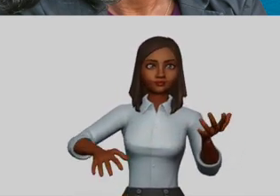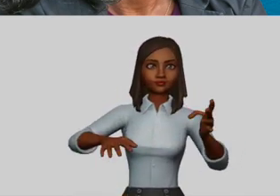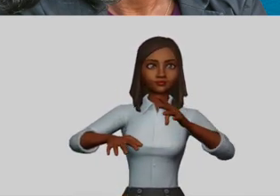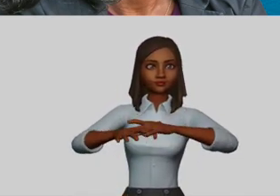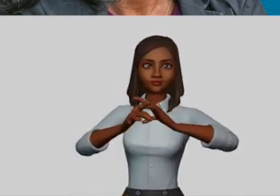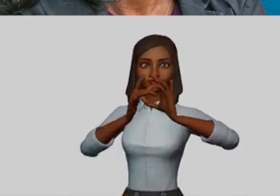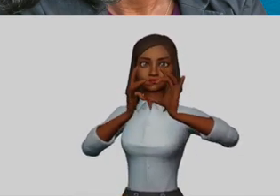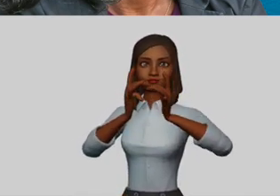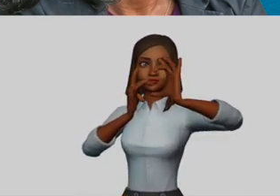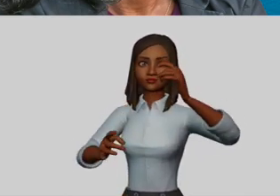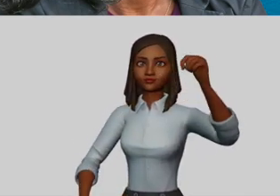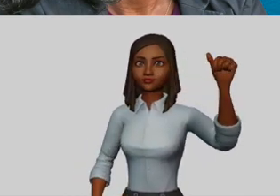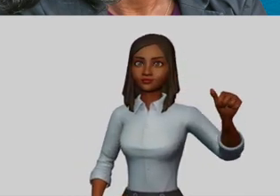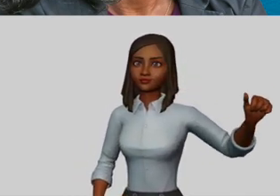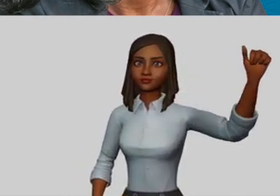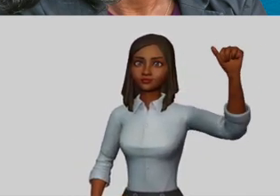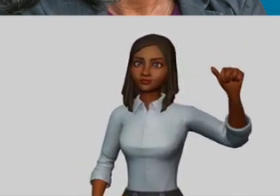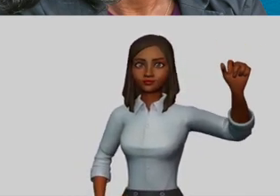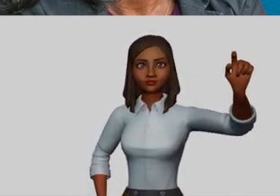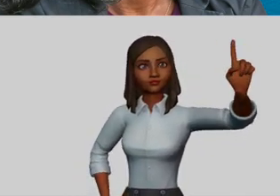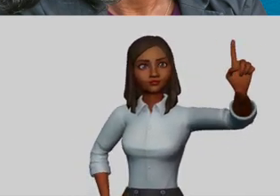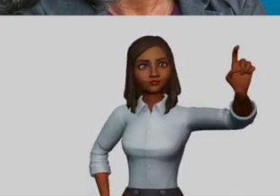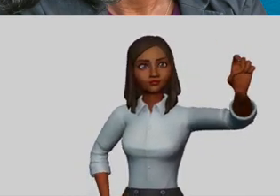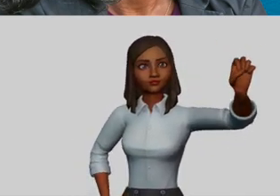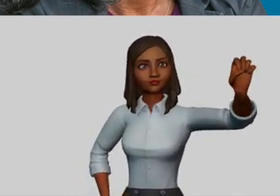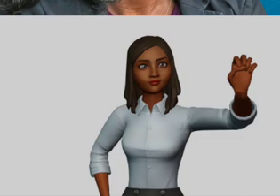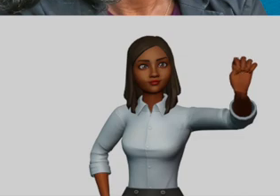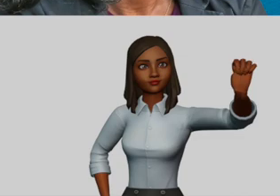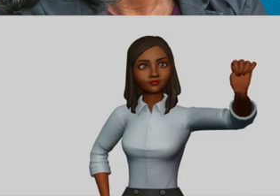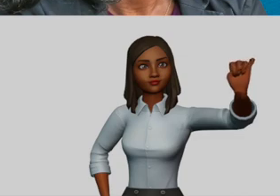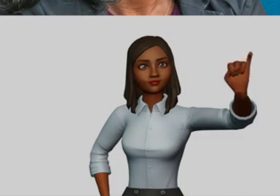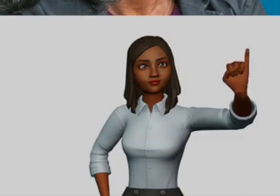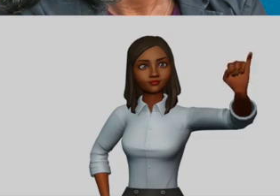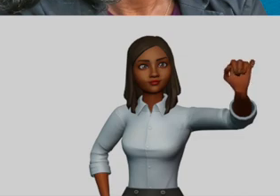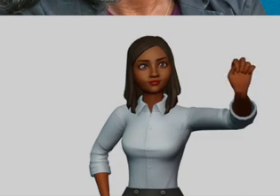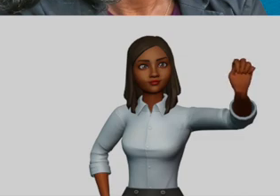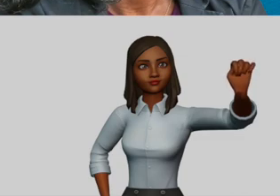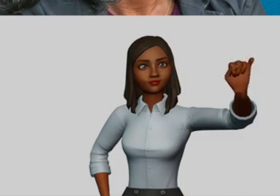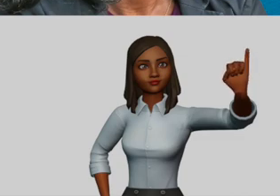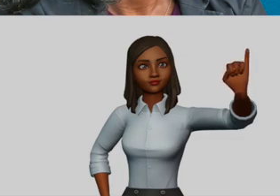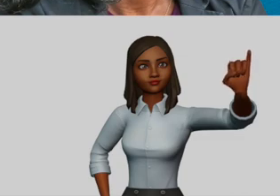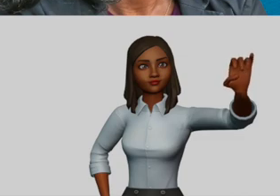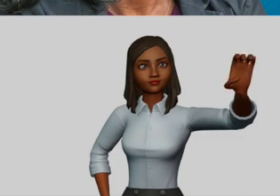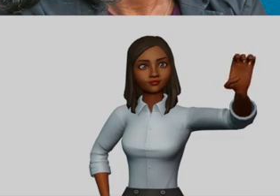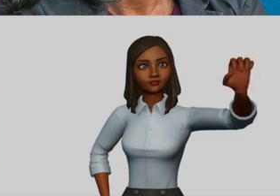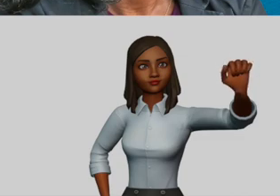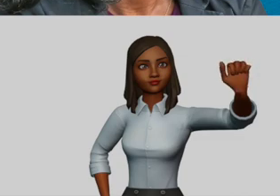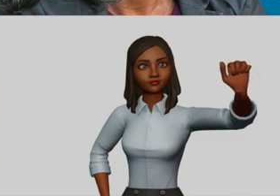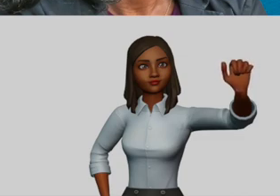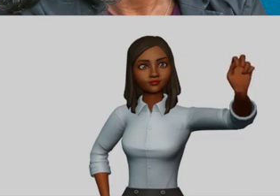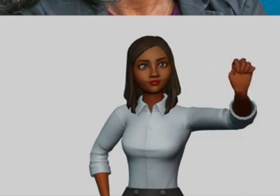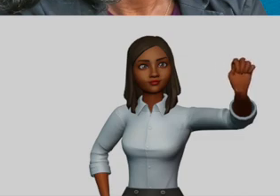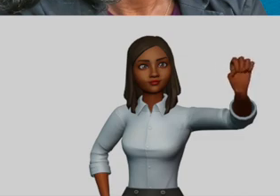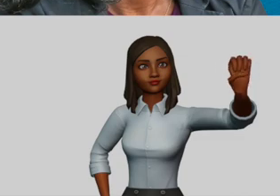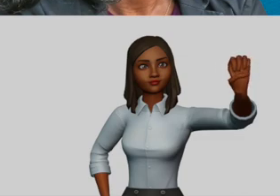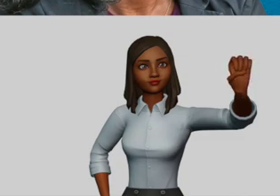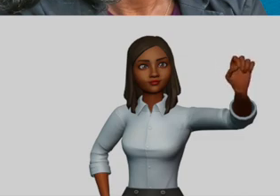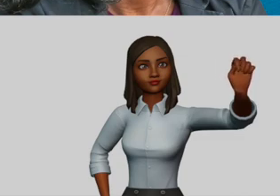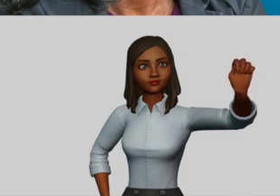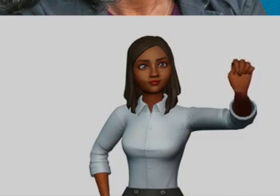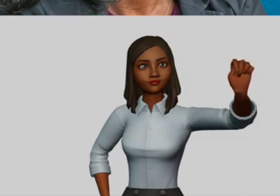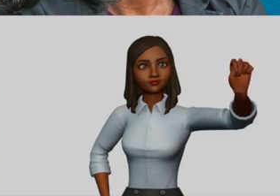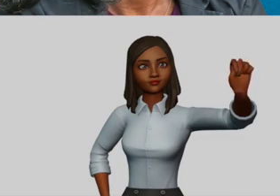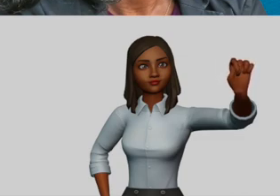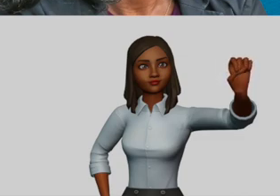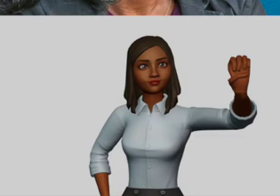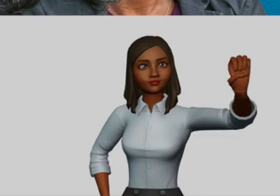podcast, Pitahaya Studios, así como la Dirección de Comunicación del Ministerio de Industria, Comercio y MIPYMES. Recuerda que puedes escucharnos a través